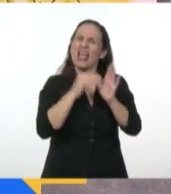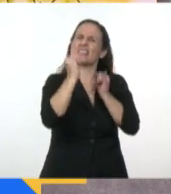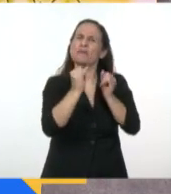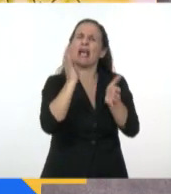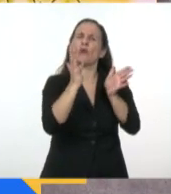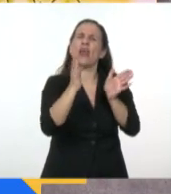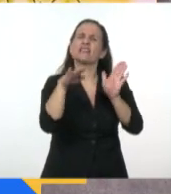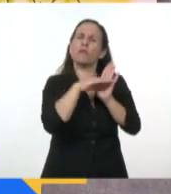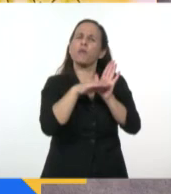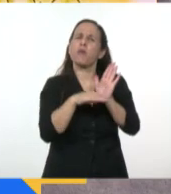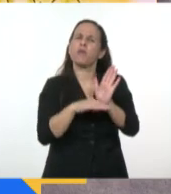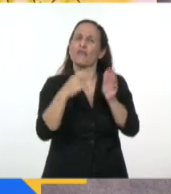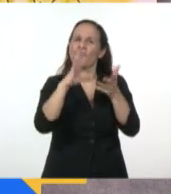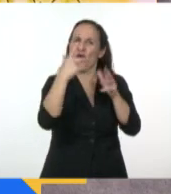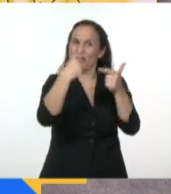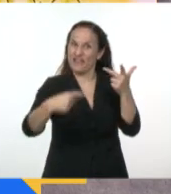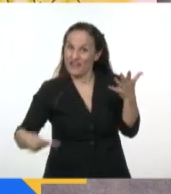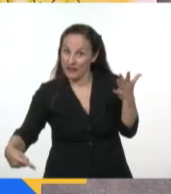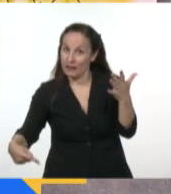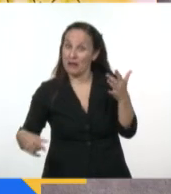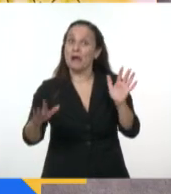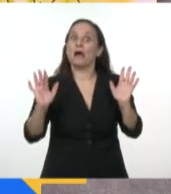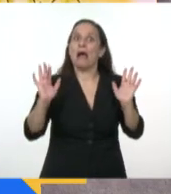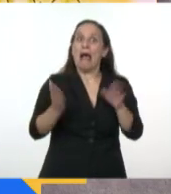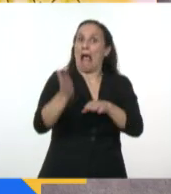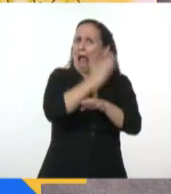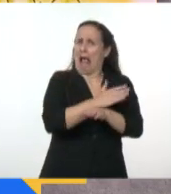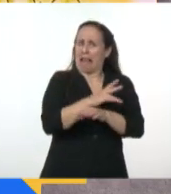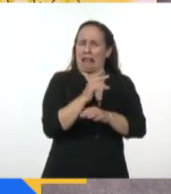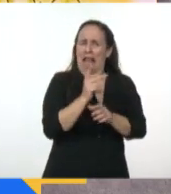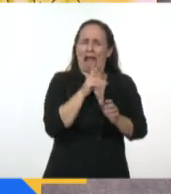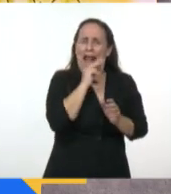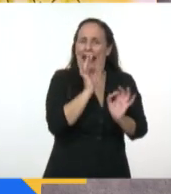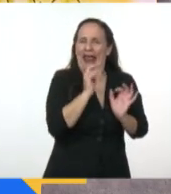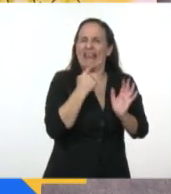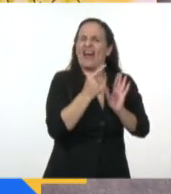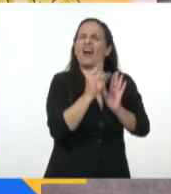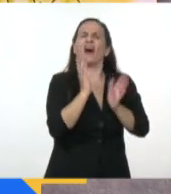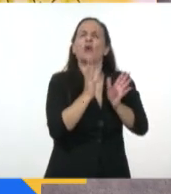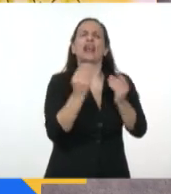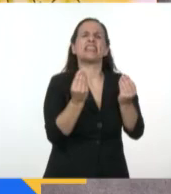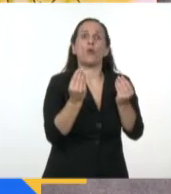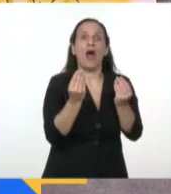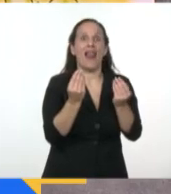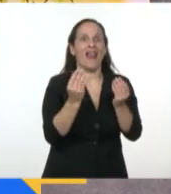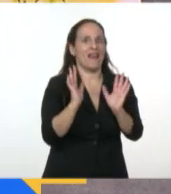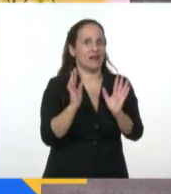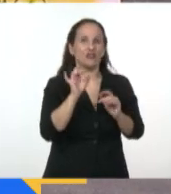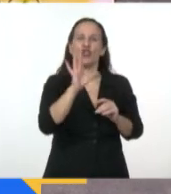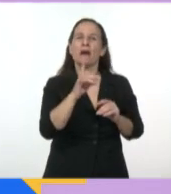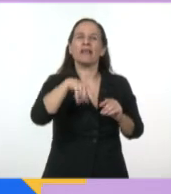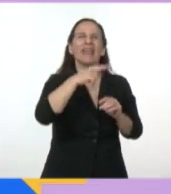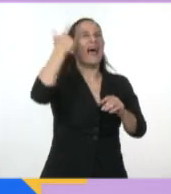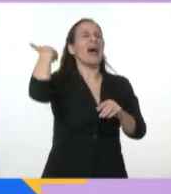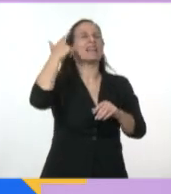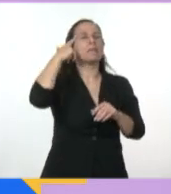violencias, que abren un abanico que quizás estaba invisibilizado, que es que la violencia no es solamente, lo que dijimos antes, una violencia física